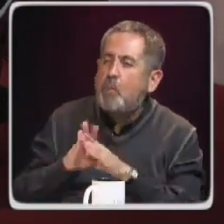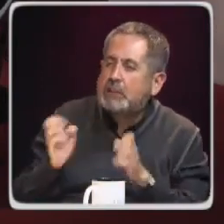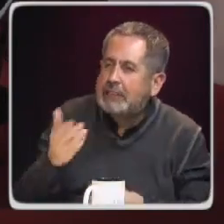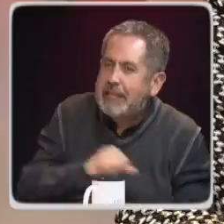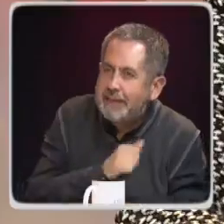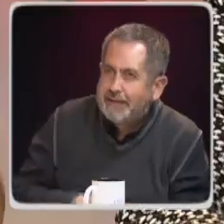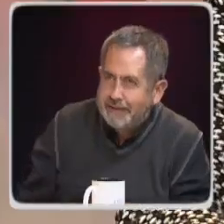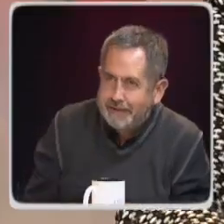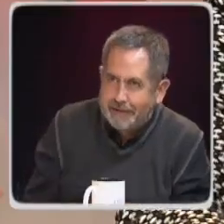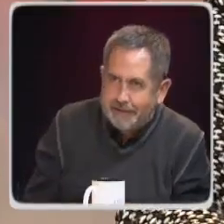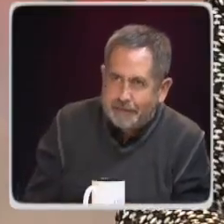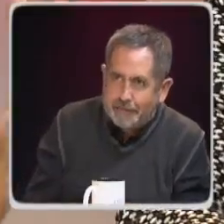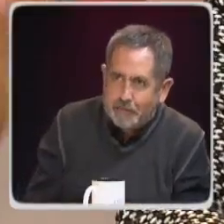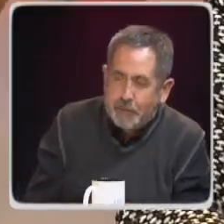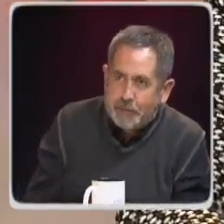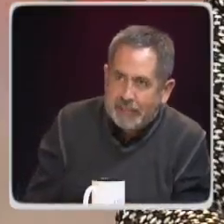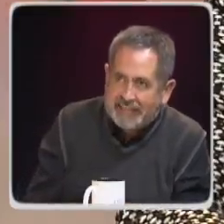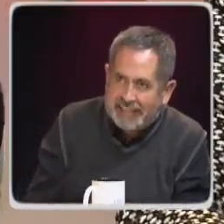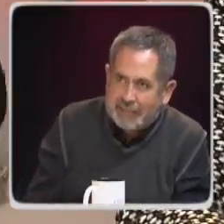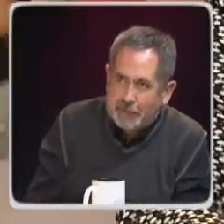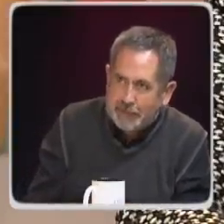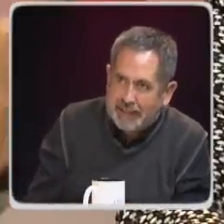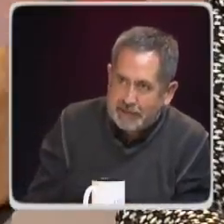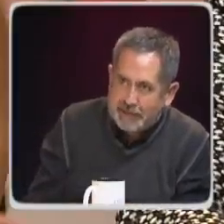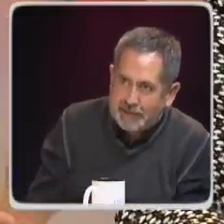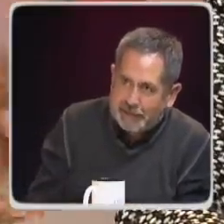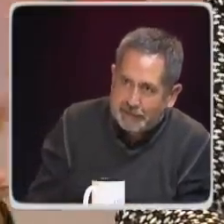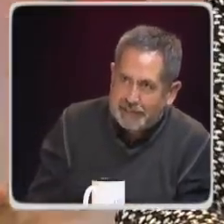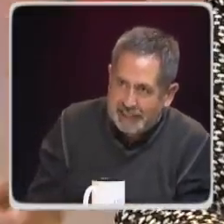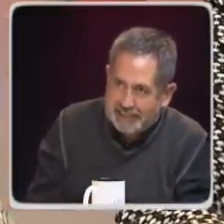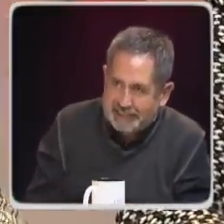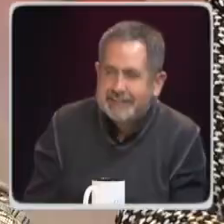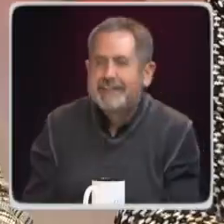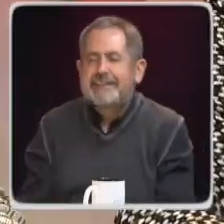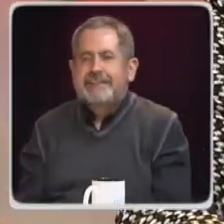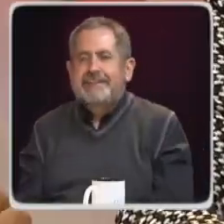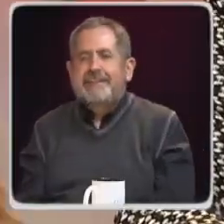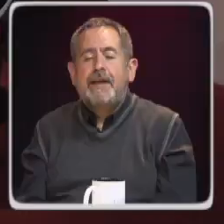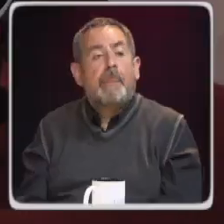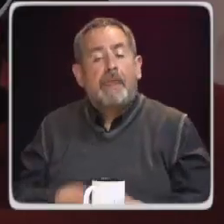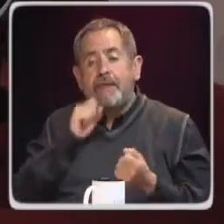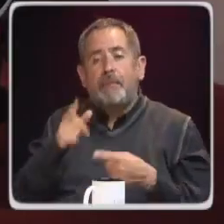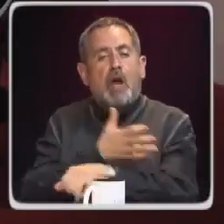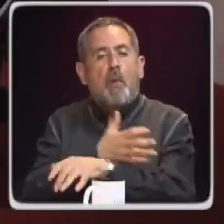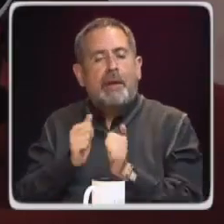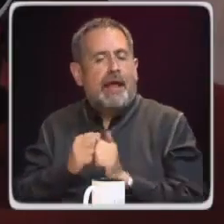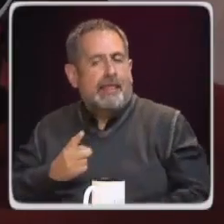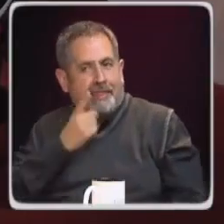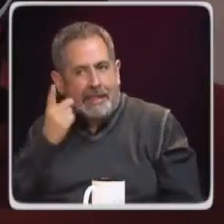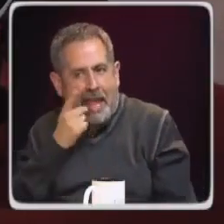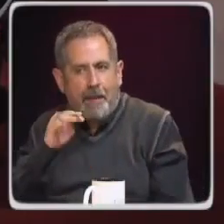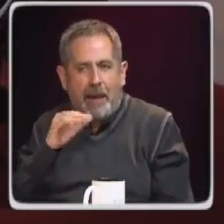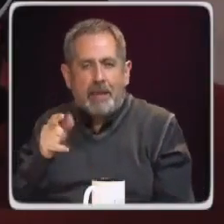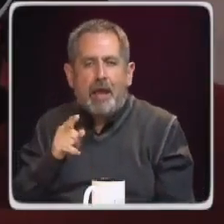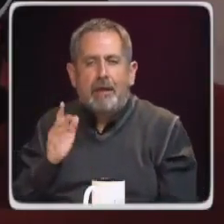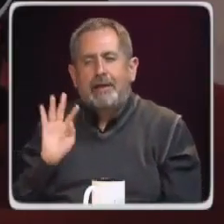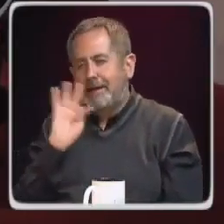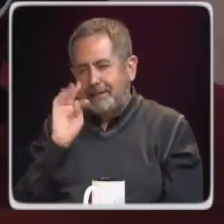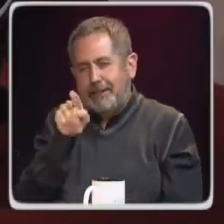Alejandra? Muy bien, muchas gracias por la invitación a este lugar. Muchas gracias. Gracias. Y nos acompaña Daniel Maya, a quien